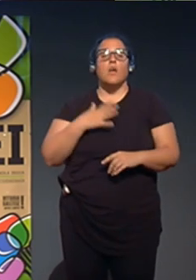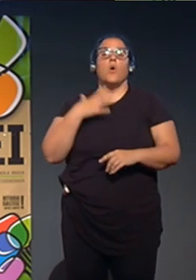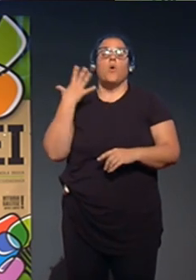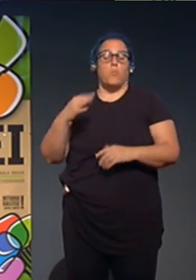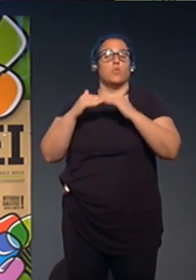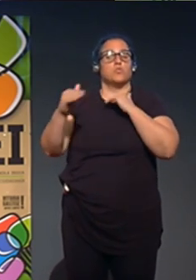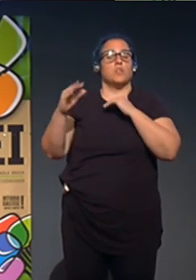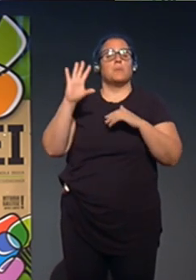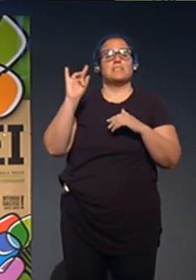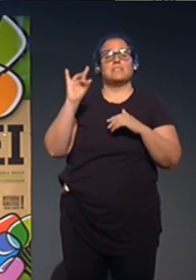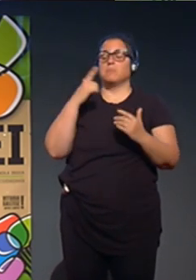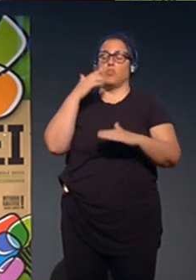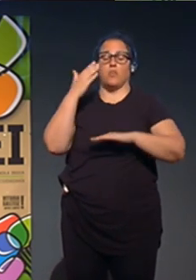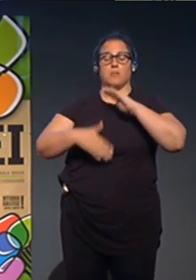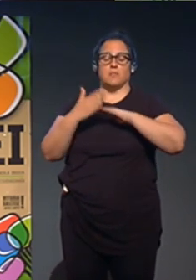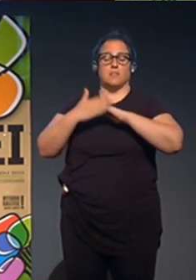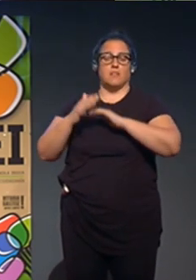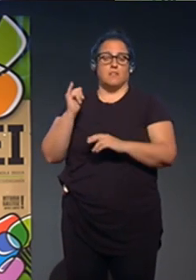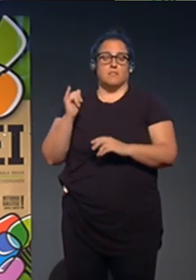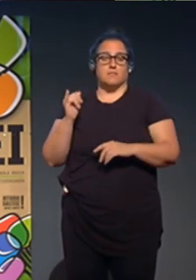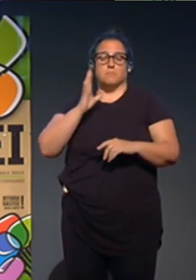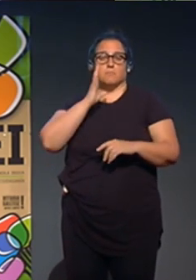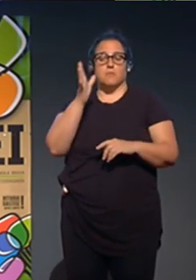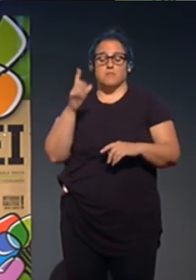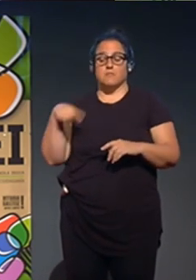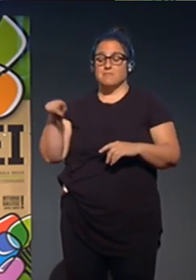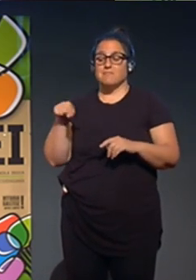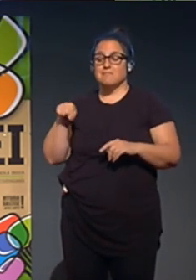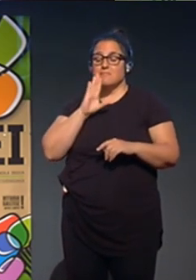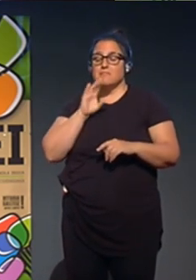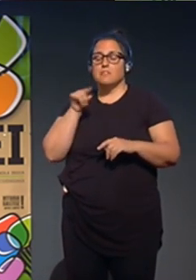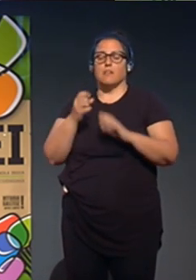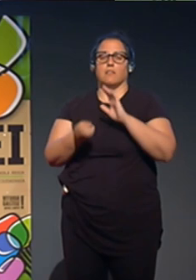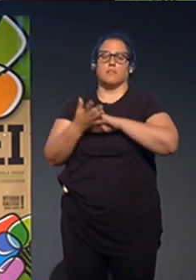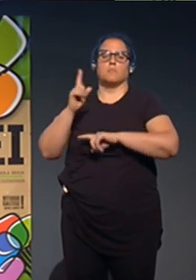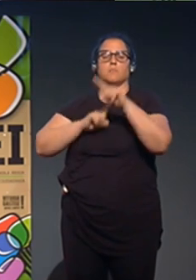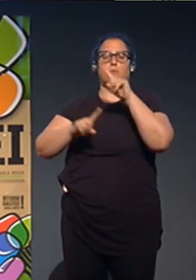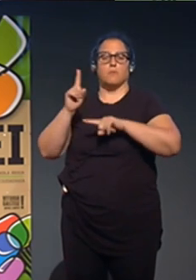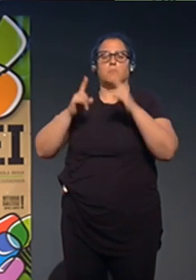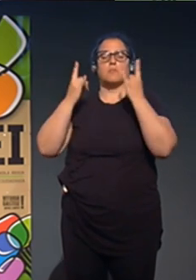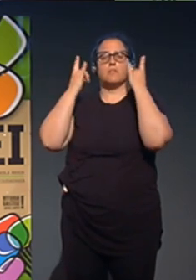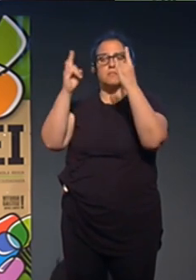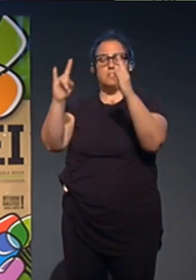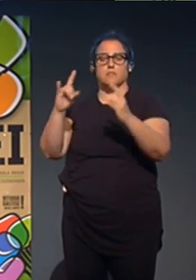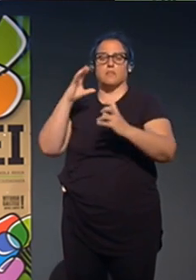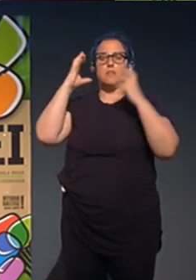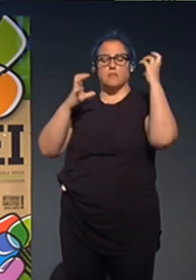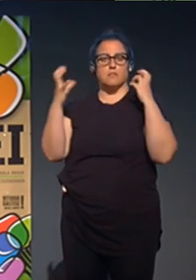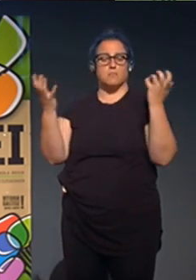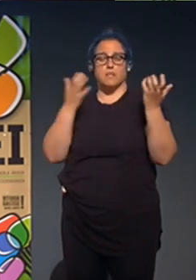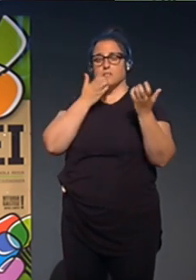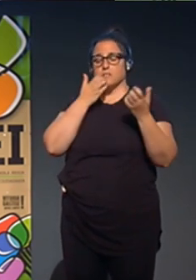sostenible hasta cierto punto porque por otra parte todo eso está creando problemas con la flora y con la fauna cuando tienes